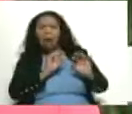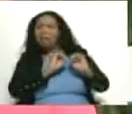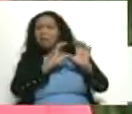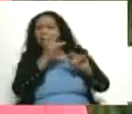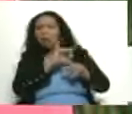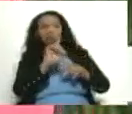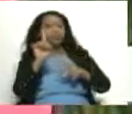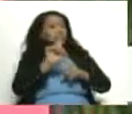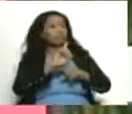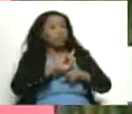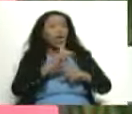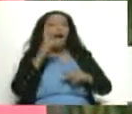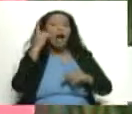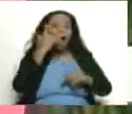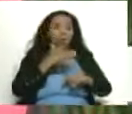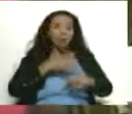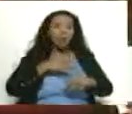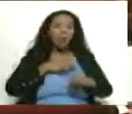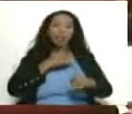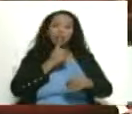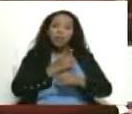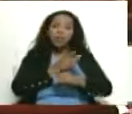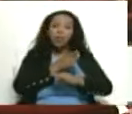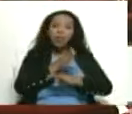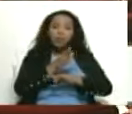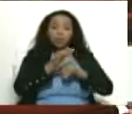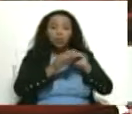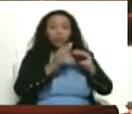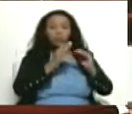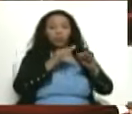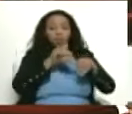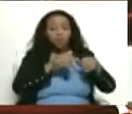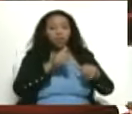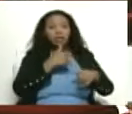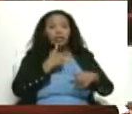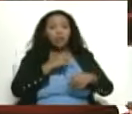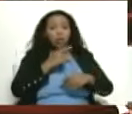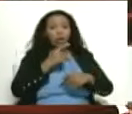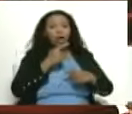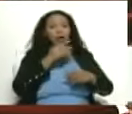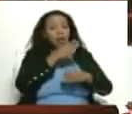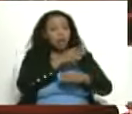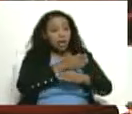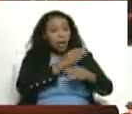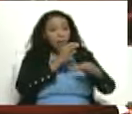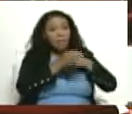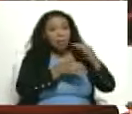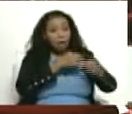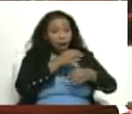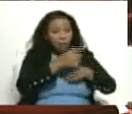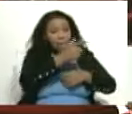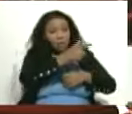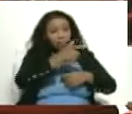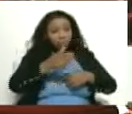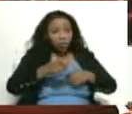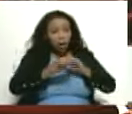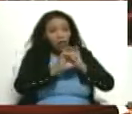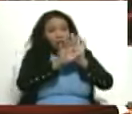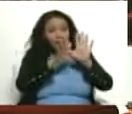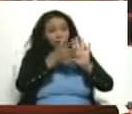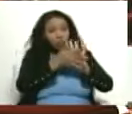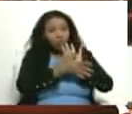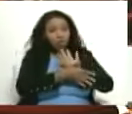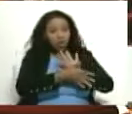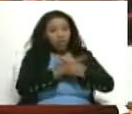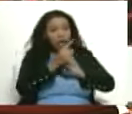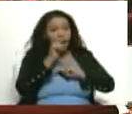el sentimiento de salir a votar, tenemos que ir casa por casa a conversar y responder esas preguntas que quizás tengan